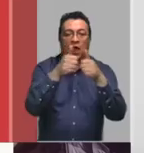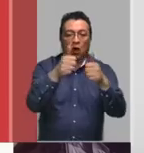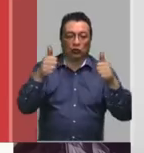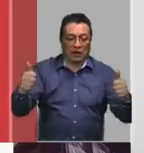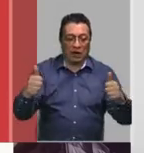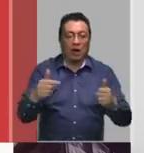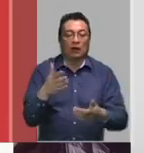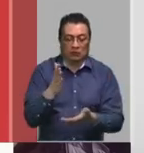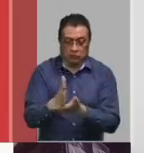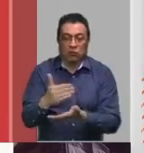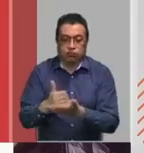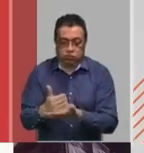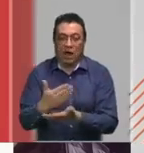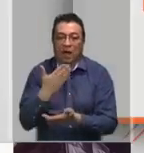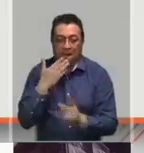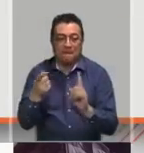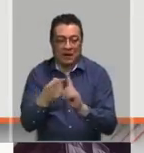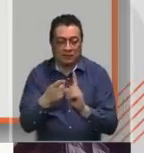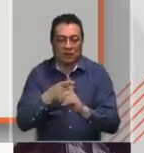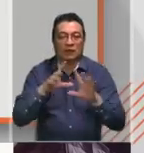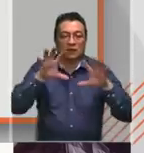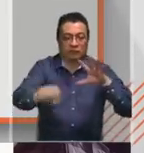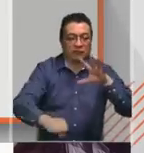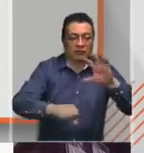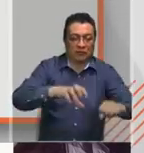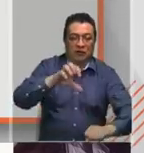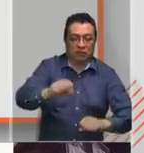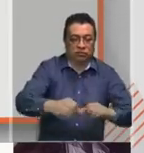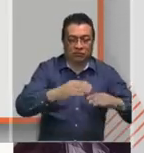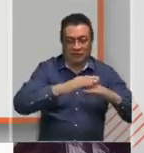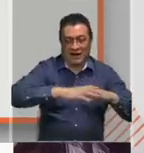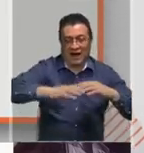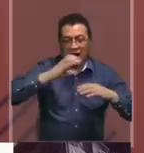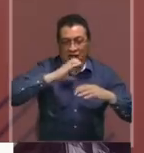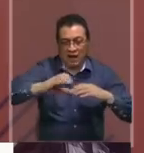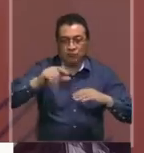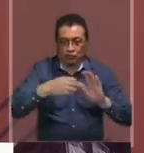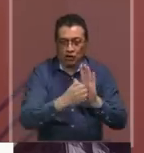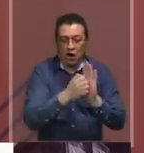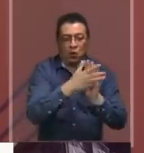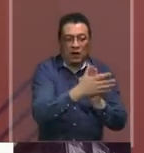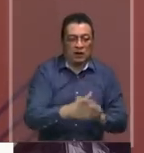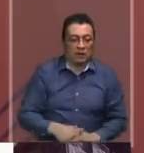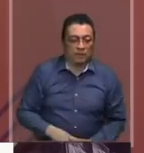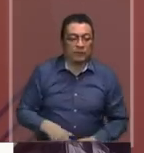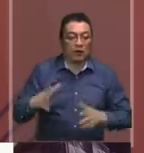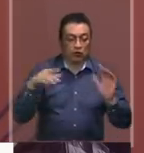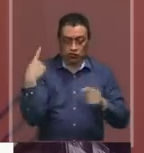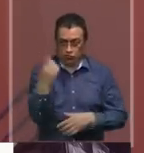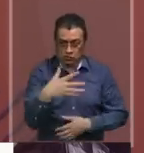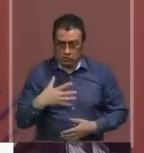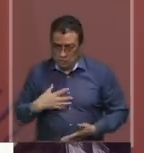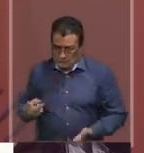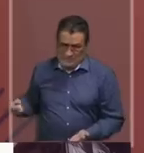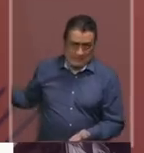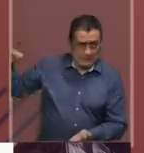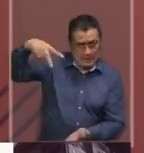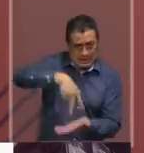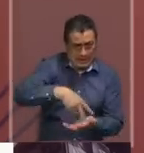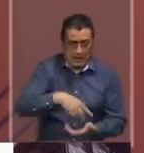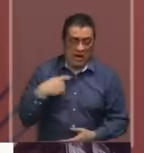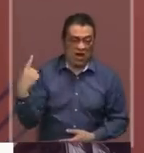haber planificado y participado en la usurpación de dos predios en la Araucanía. Hacer un